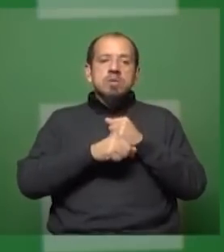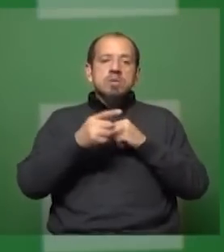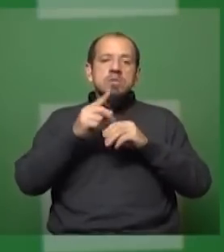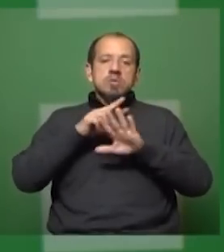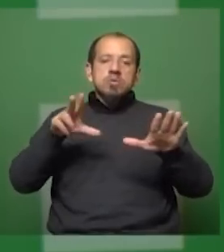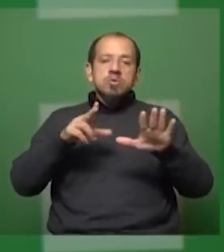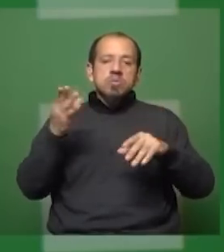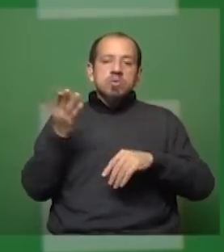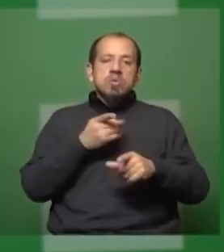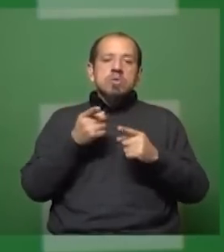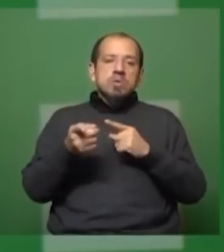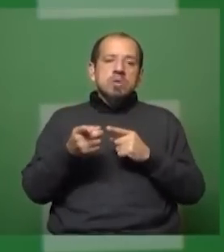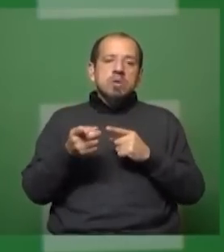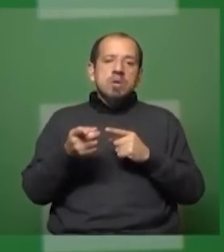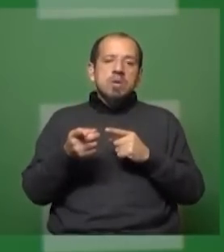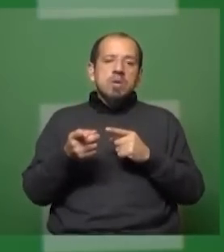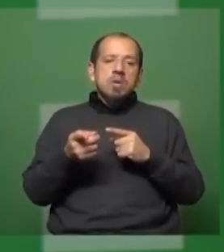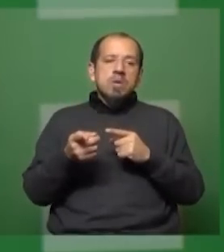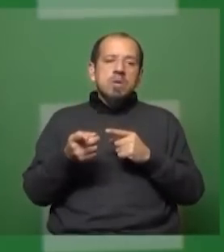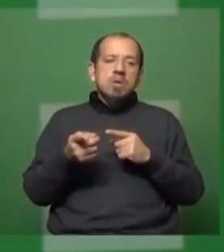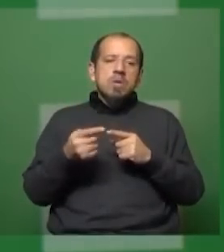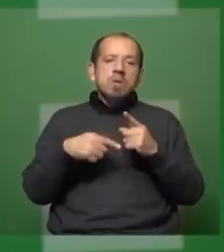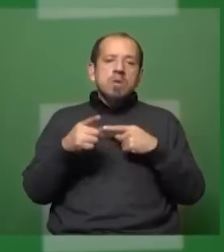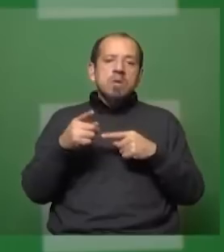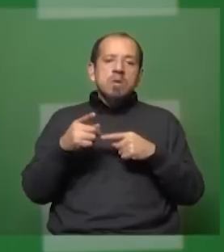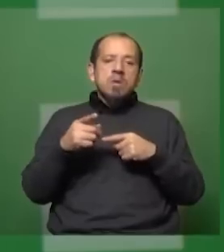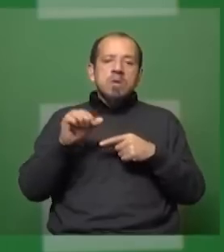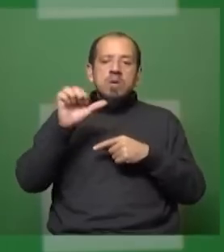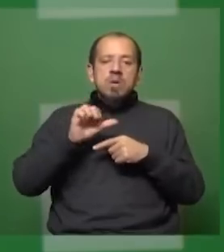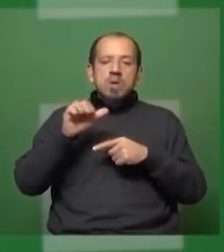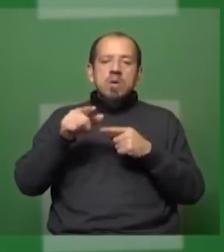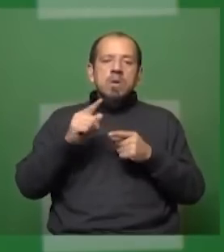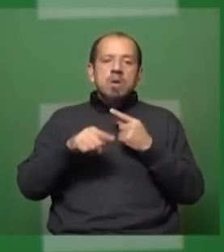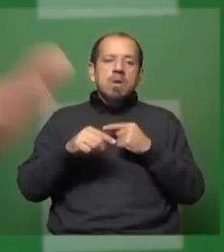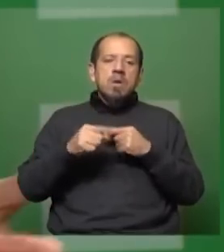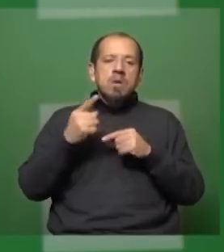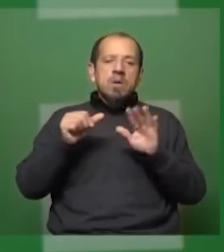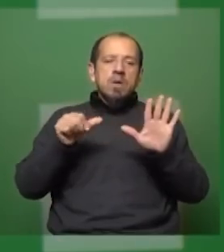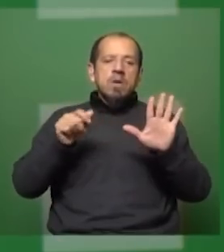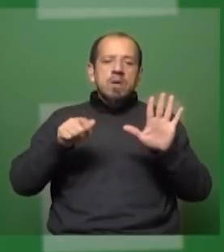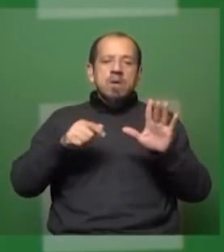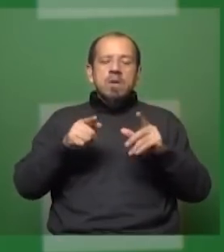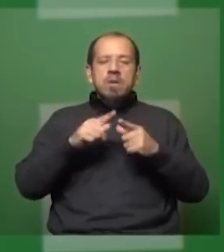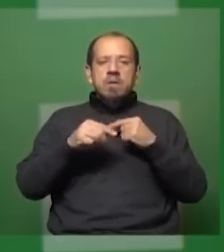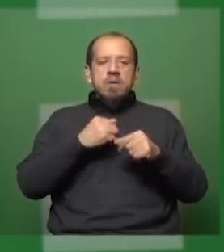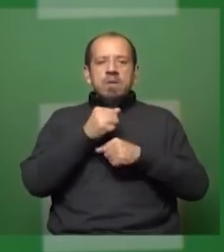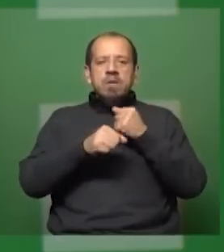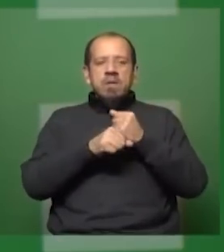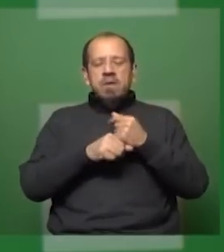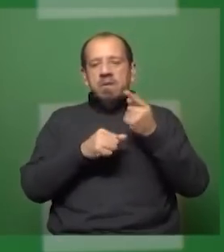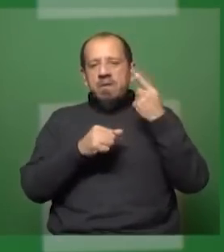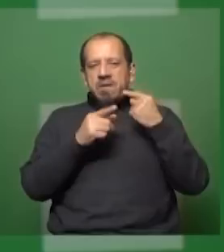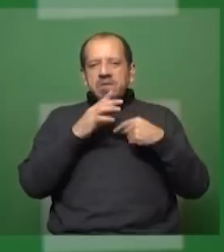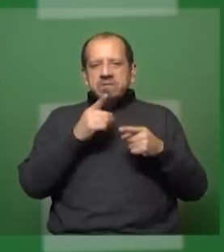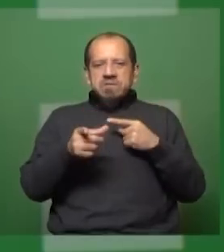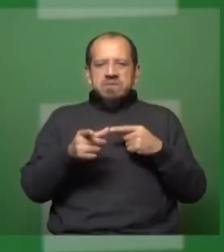ocho por ciento Comparado principios de enero este año con si el primer semestre este año con el semestre año pasado eso significa que